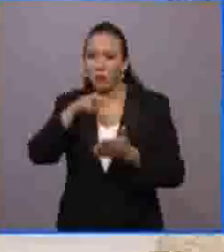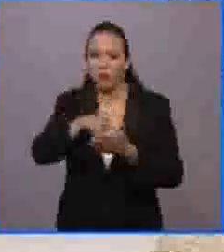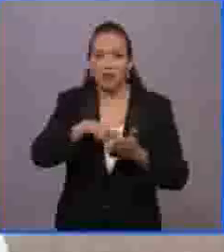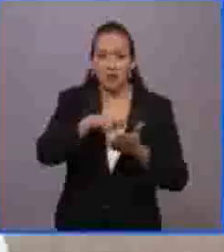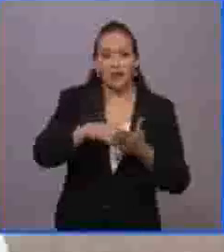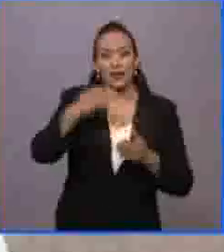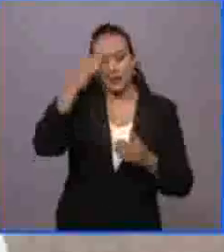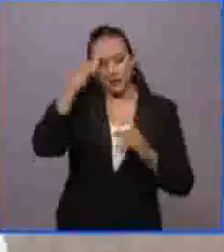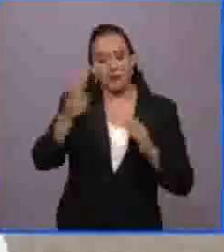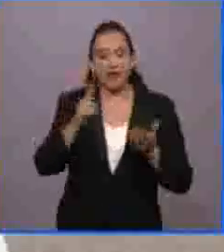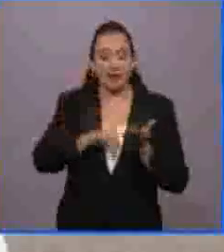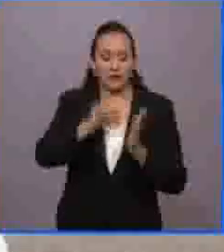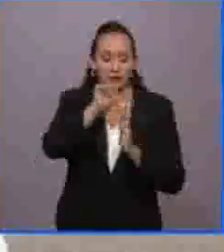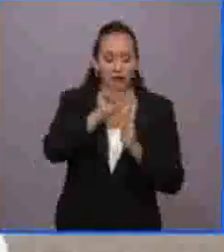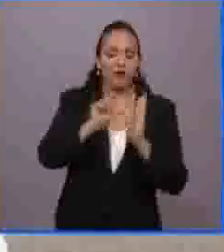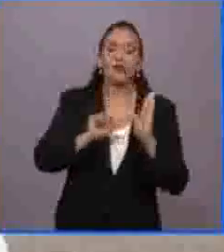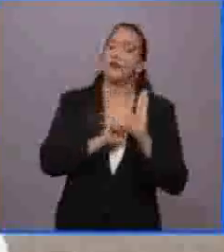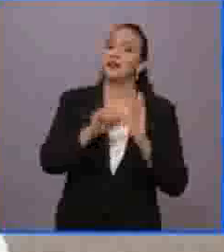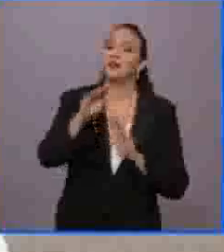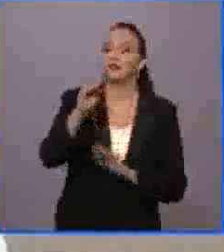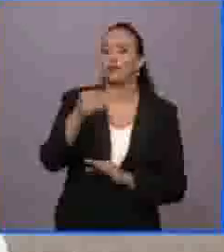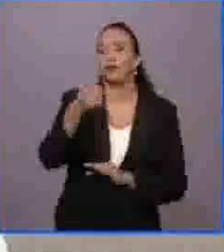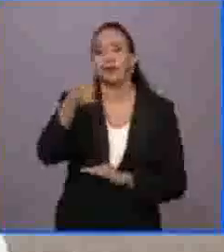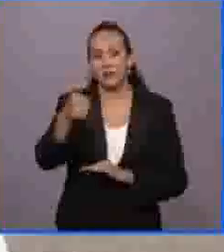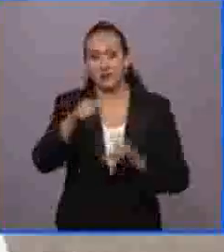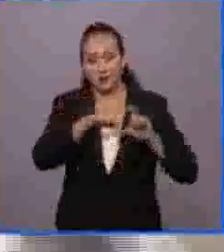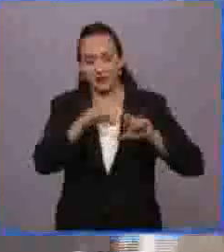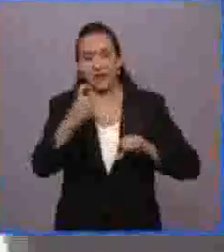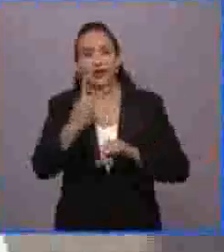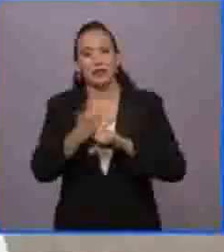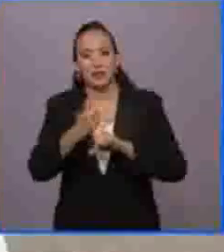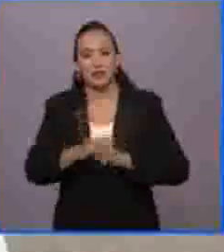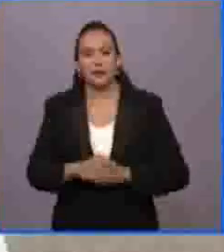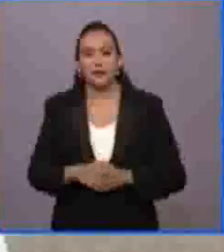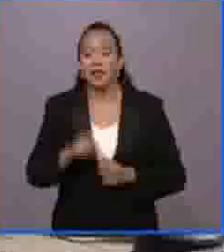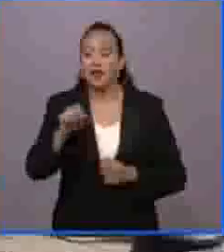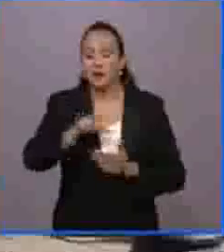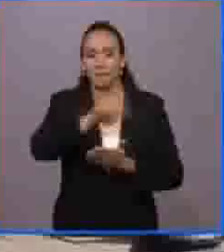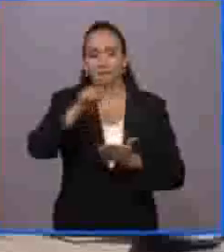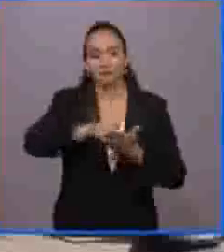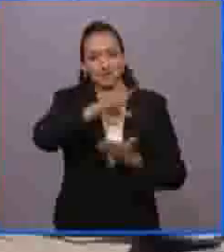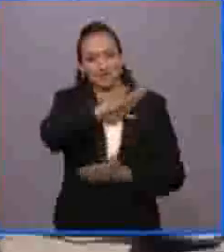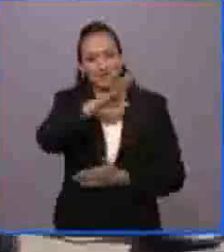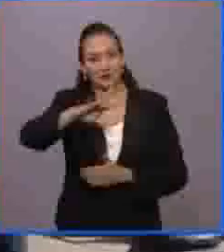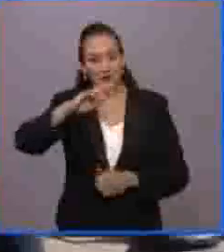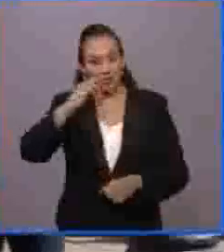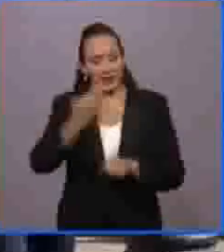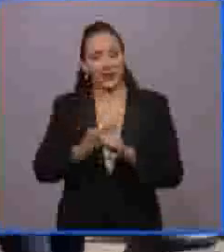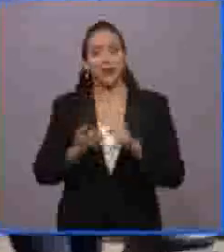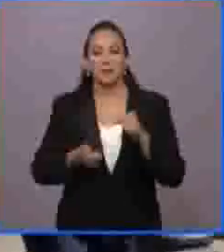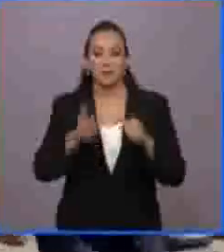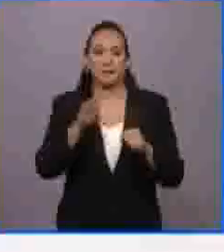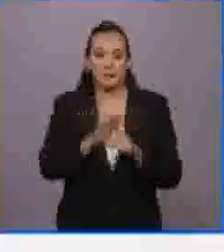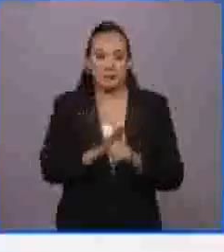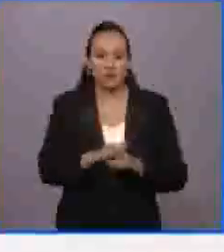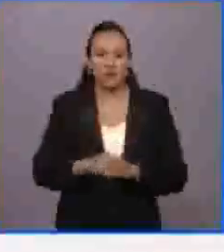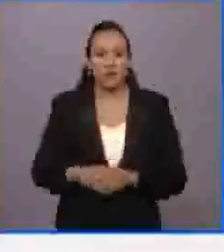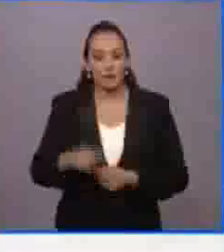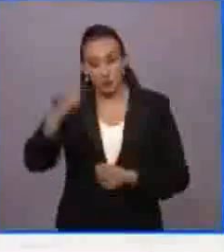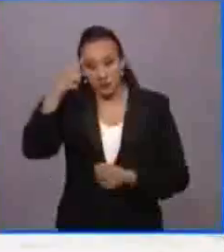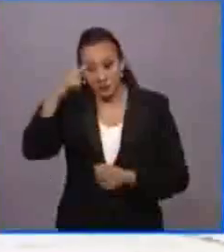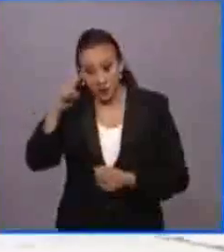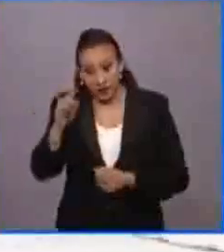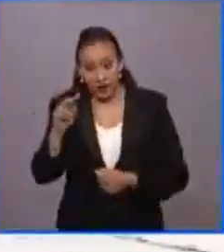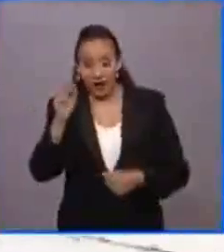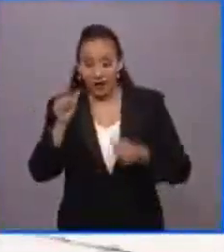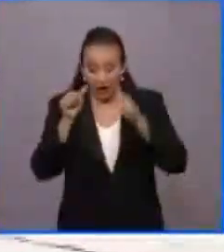los plazos previstos en el artículo 96, párrafo segundo, de la Ley General de Responsabilidades Administrativas para